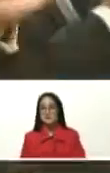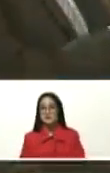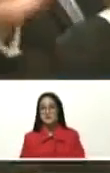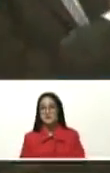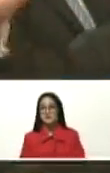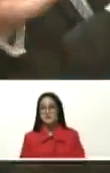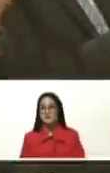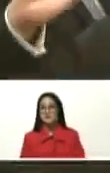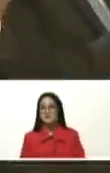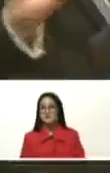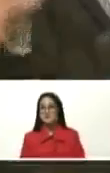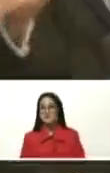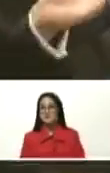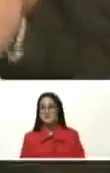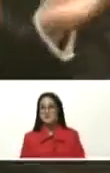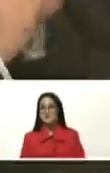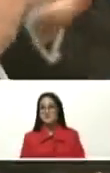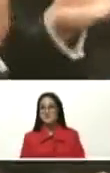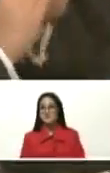Sí.